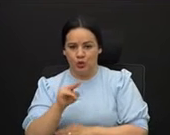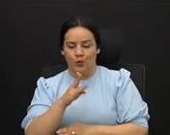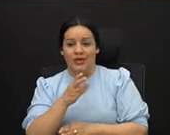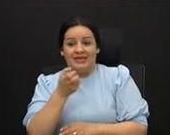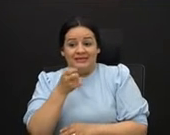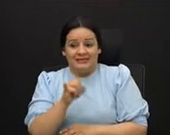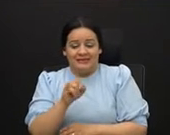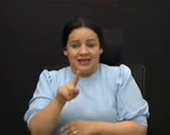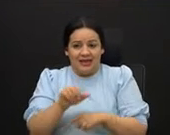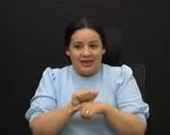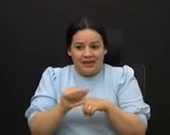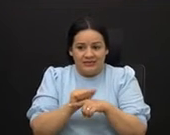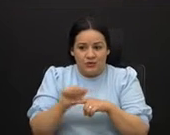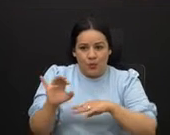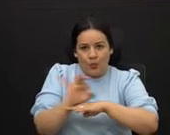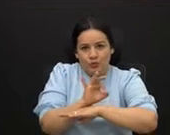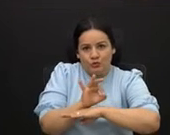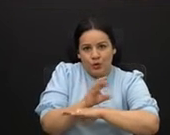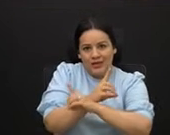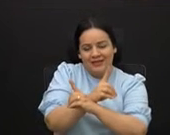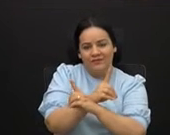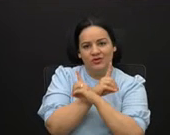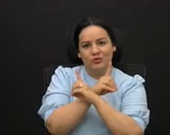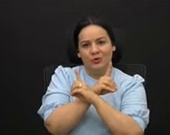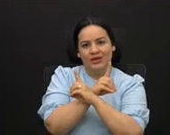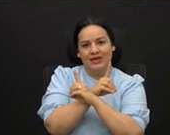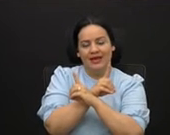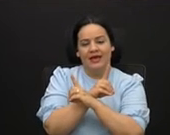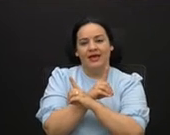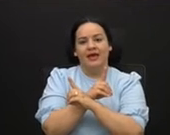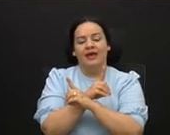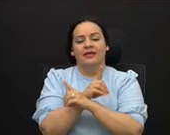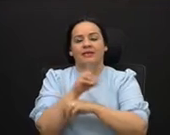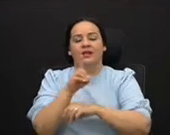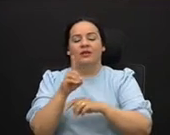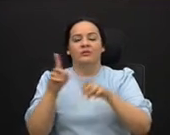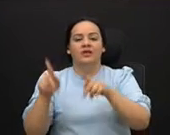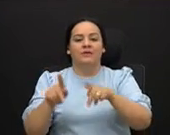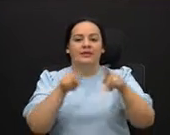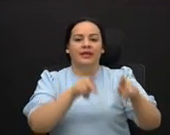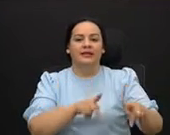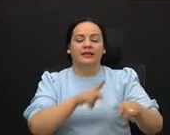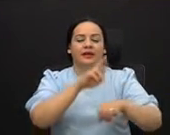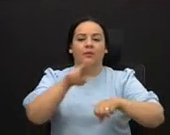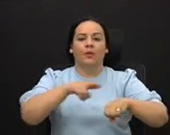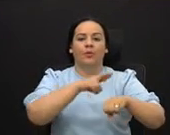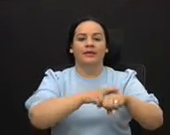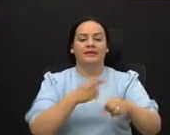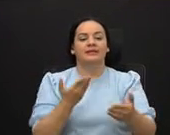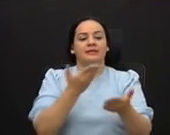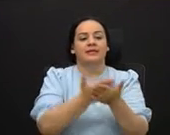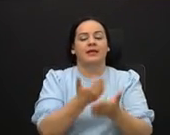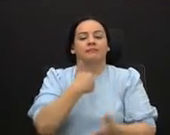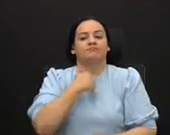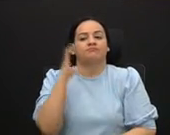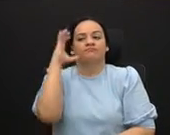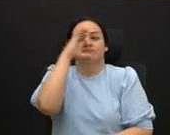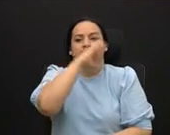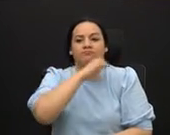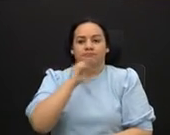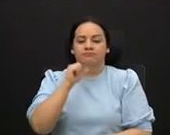las funciones la Defensoría de los Habitantes de la República llega a tener conocimiento de